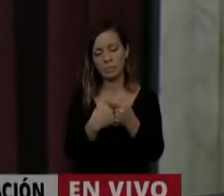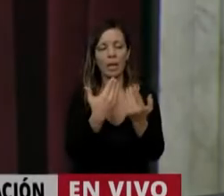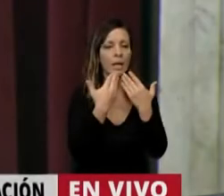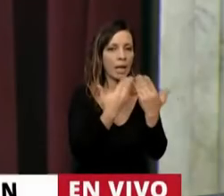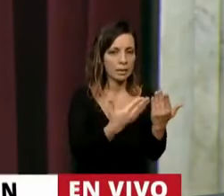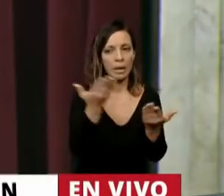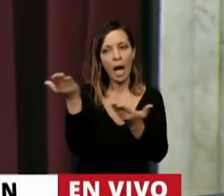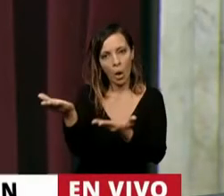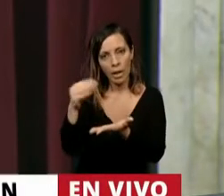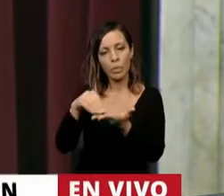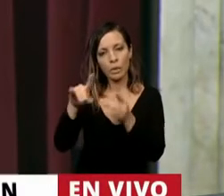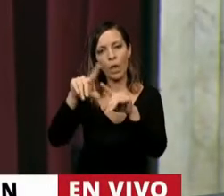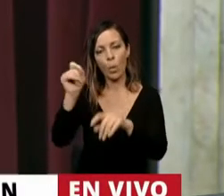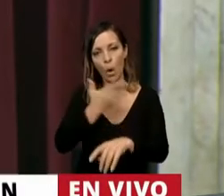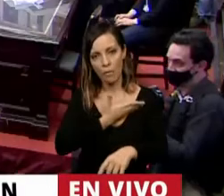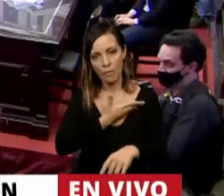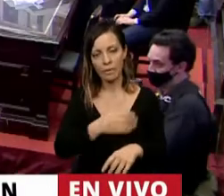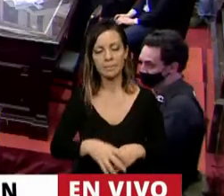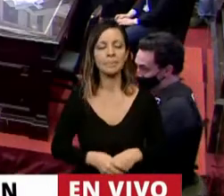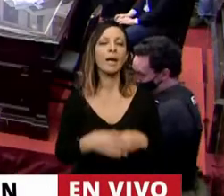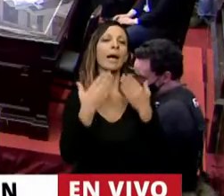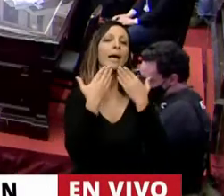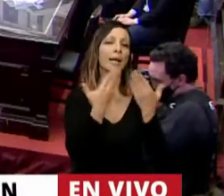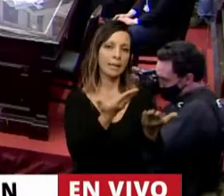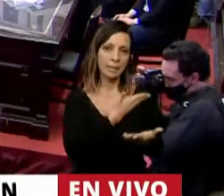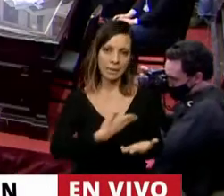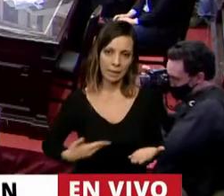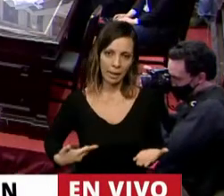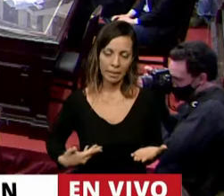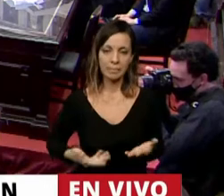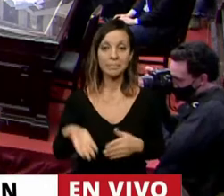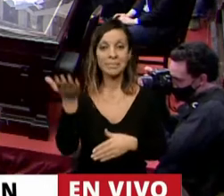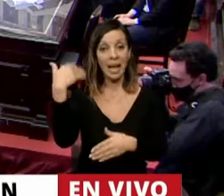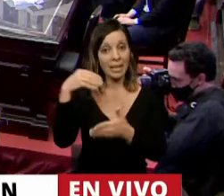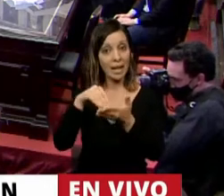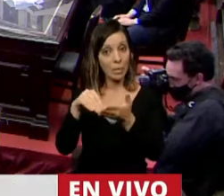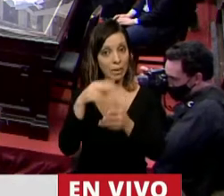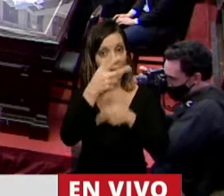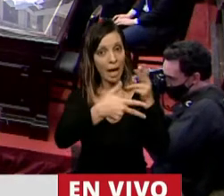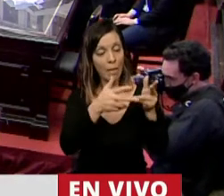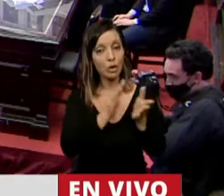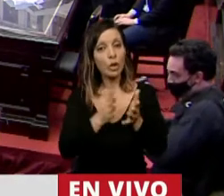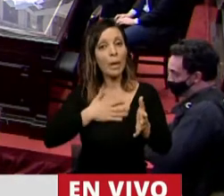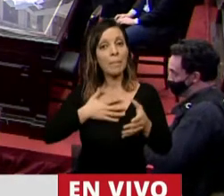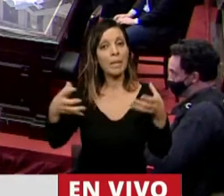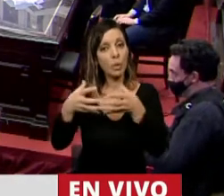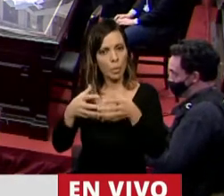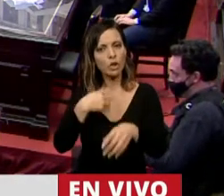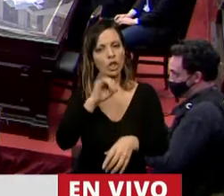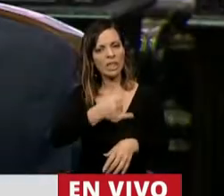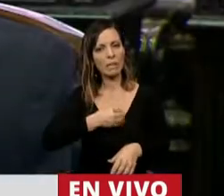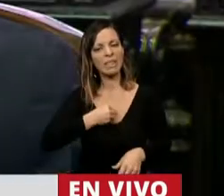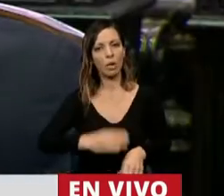Diputado Wolf, en el uso de la palabra. Gracias, presidente. La diputada propinante se refirió a mi interbloque y me doy por aludido